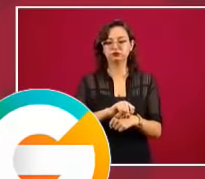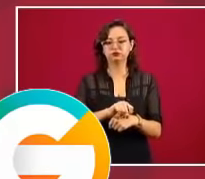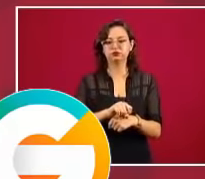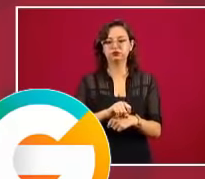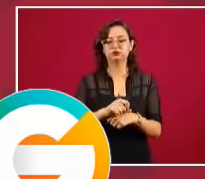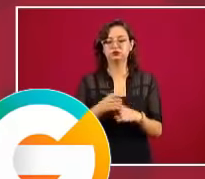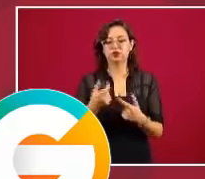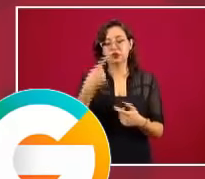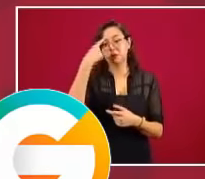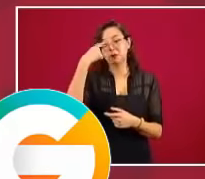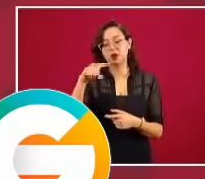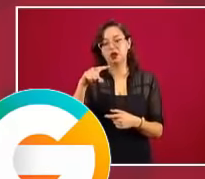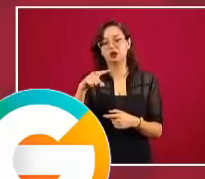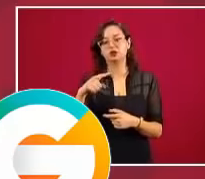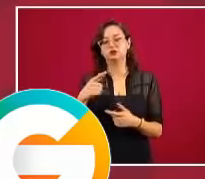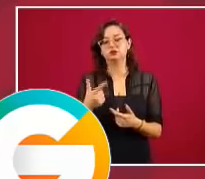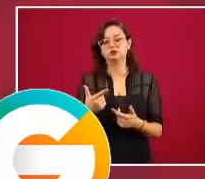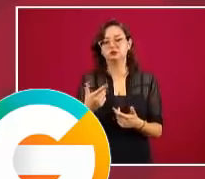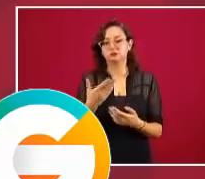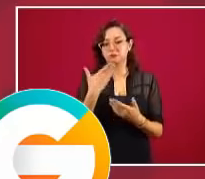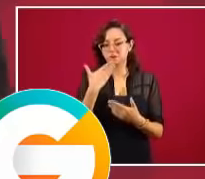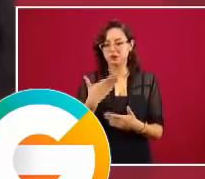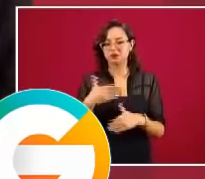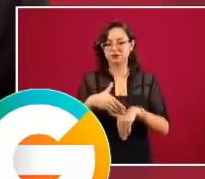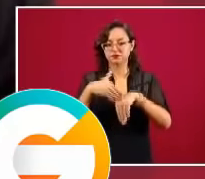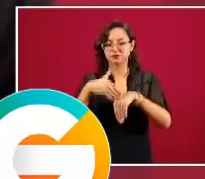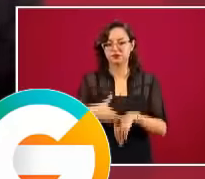la regla y no haya